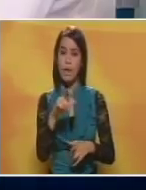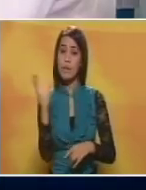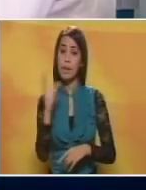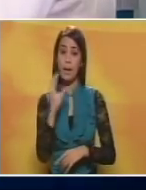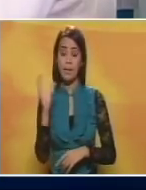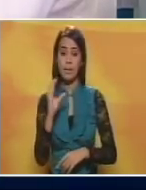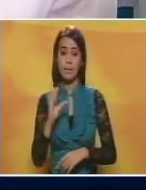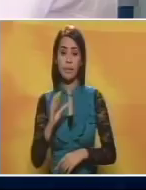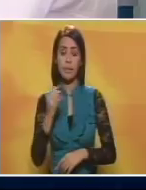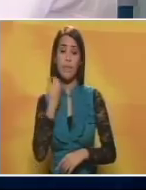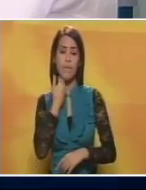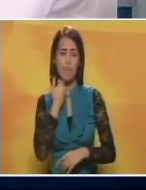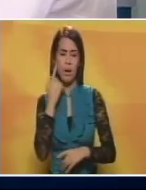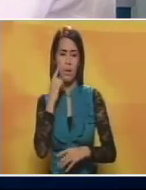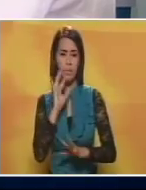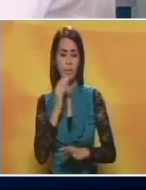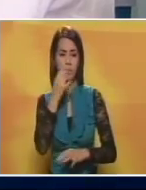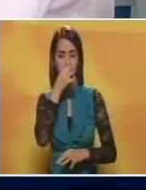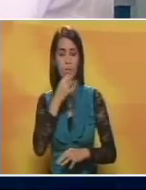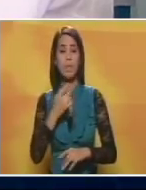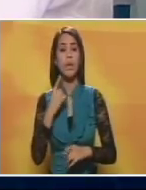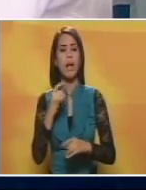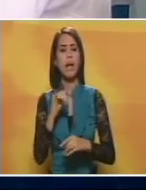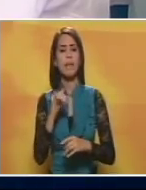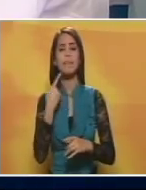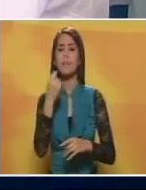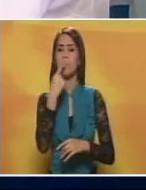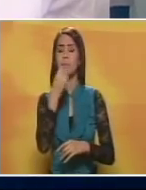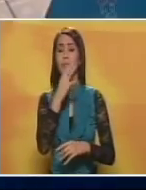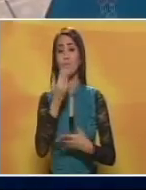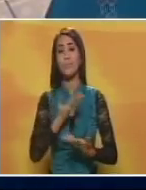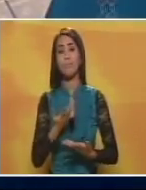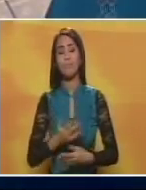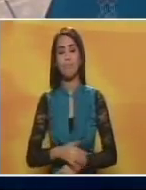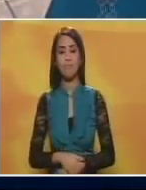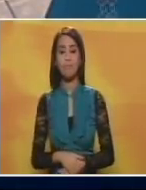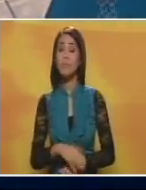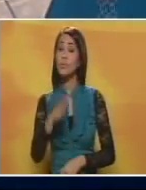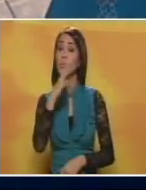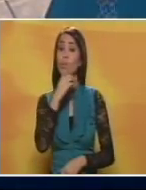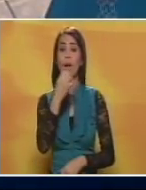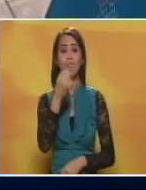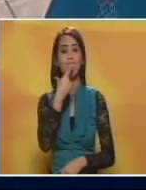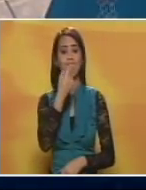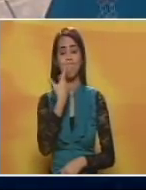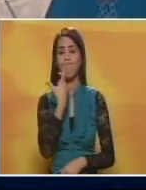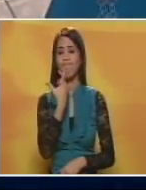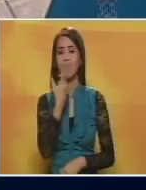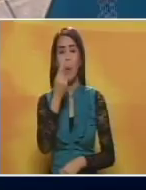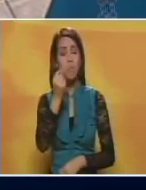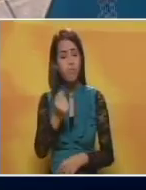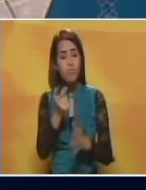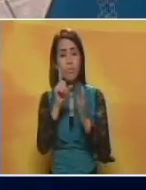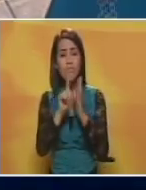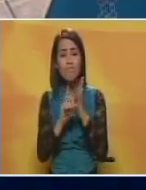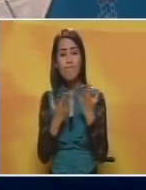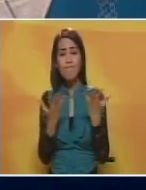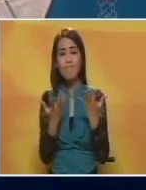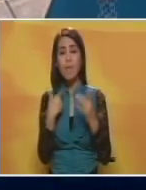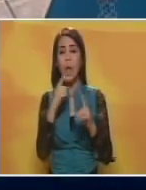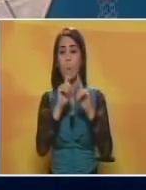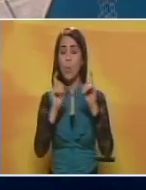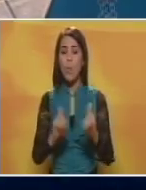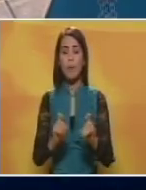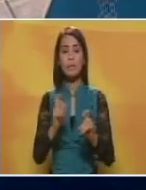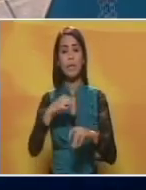capital. Urbina contrasta esta realidad con el déficit de medicamentos. No hay antibióticos suficientes porque de acuerdo a la encuesta